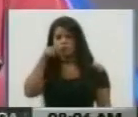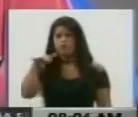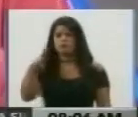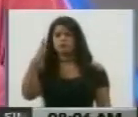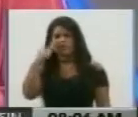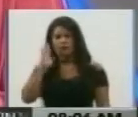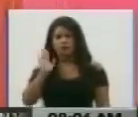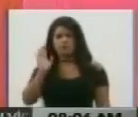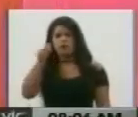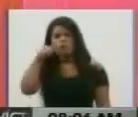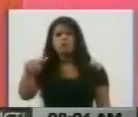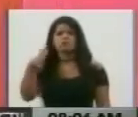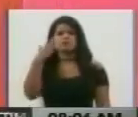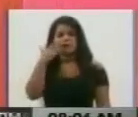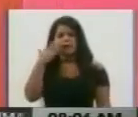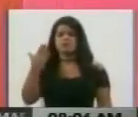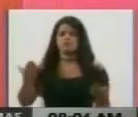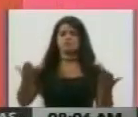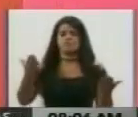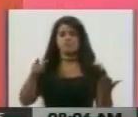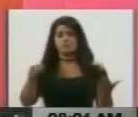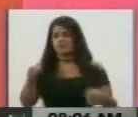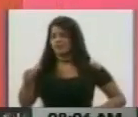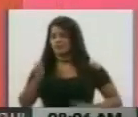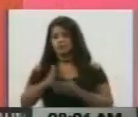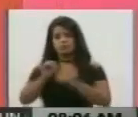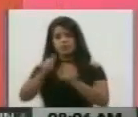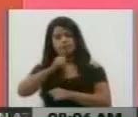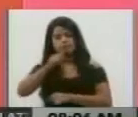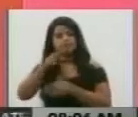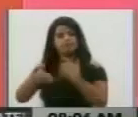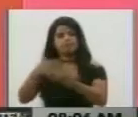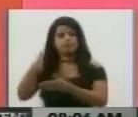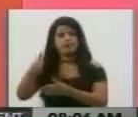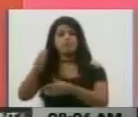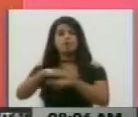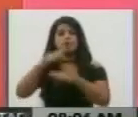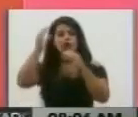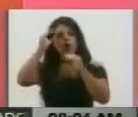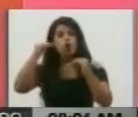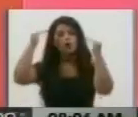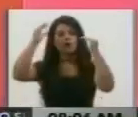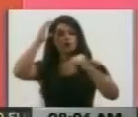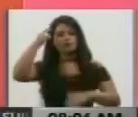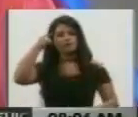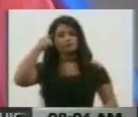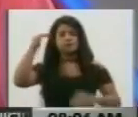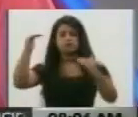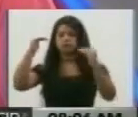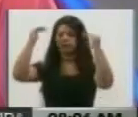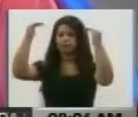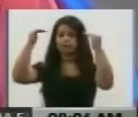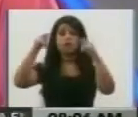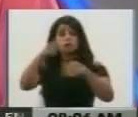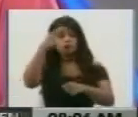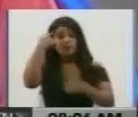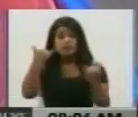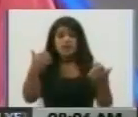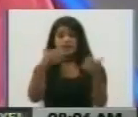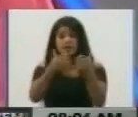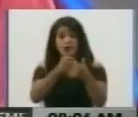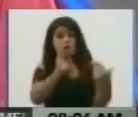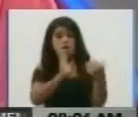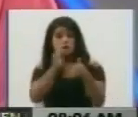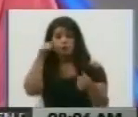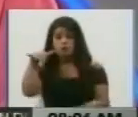de conciencia impresionantes. Para lo que se ha vivido en estos tiempos, con toda la guerra contra nuestro pueblo, que yo